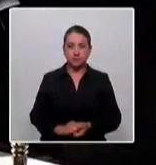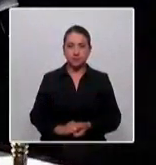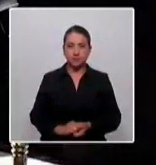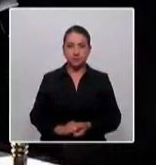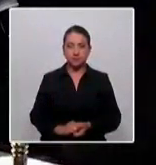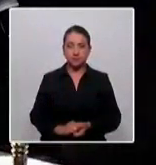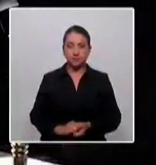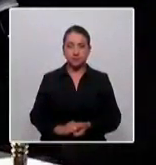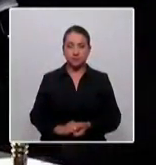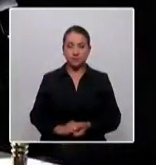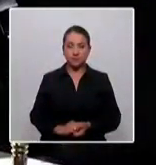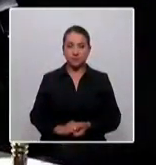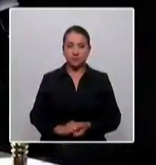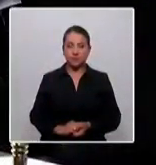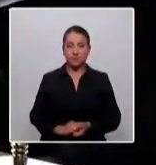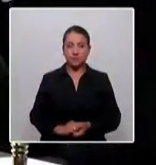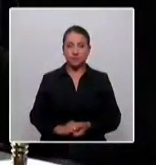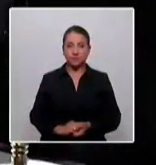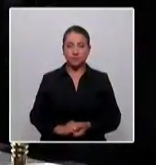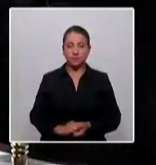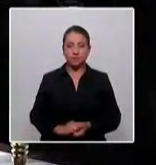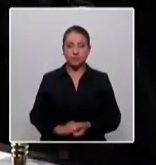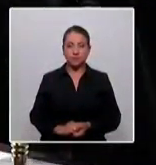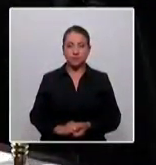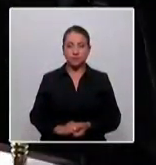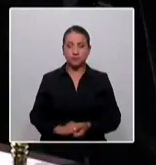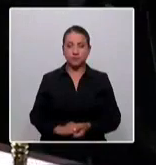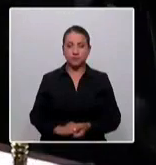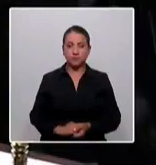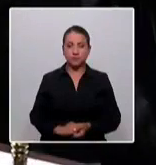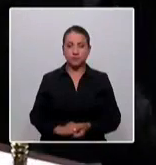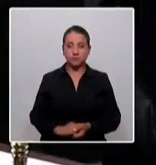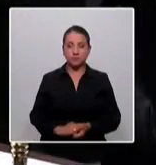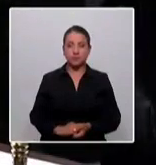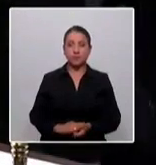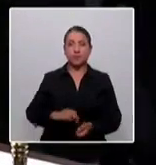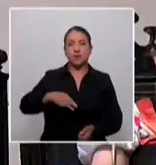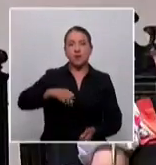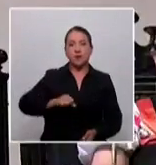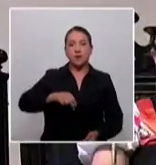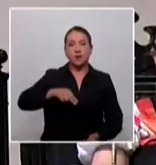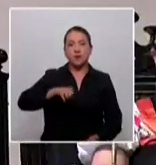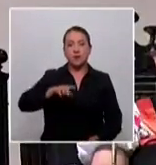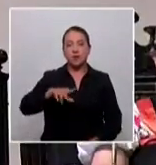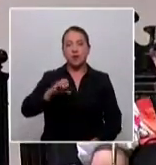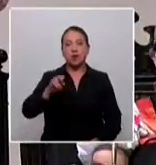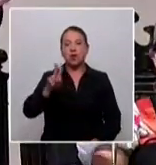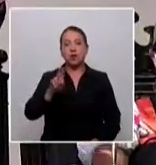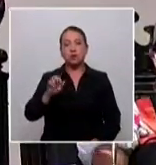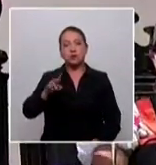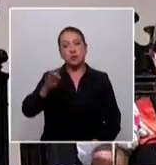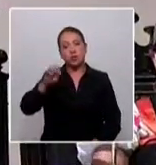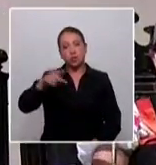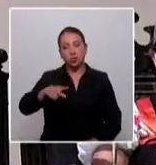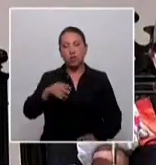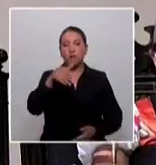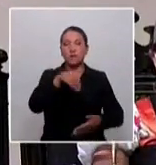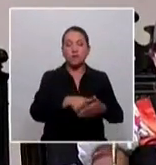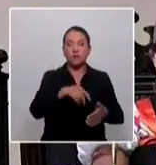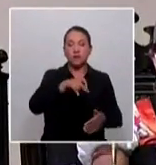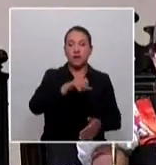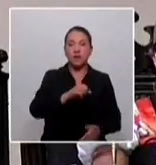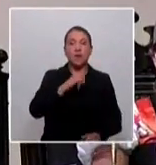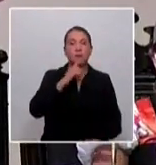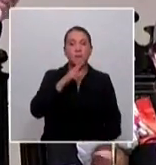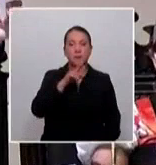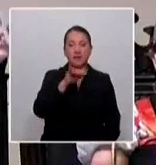este tipo de situaciones no se puede exponer, ¿no es cierto?, a la última parte que tiene de trabajo de la convención, a alguien que pudiera ser